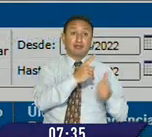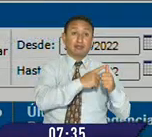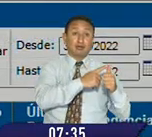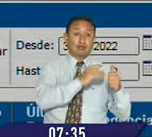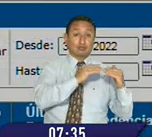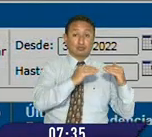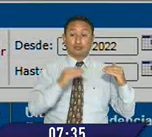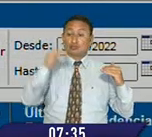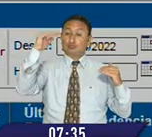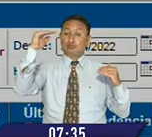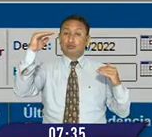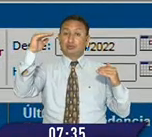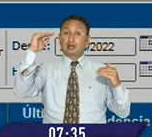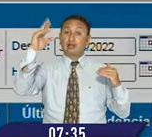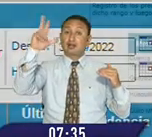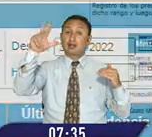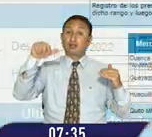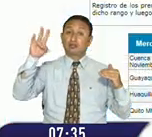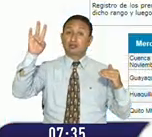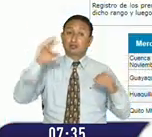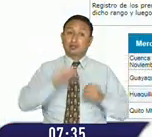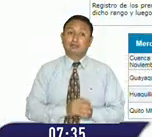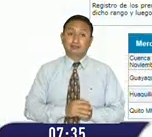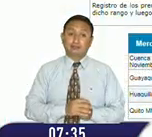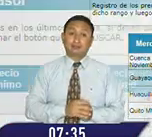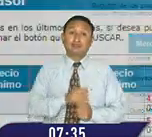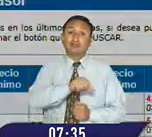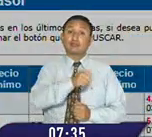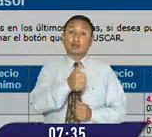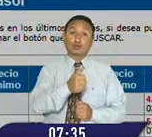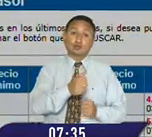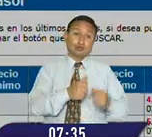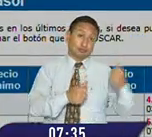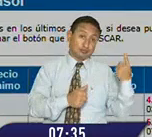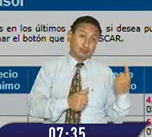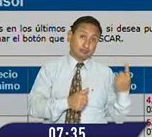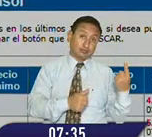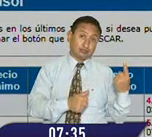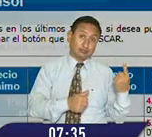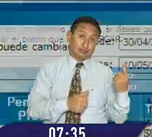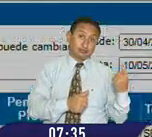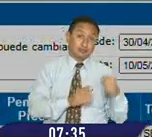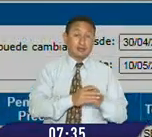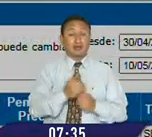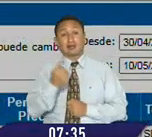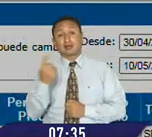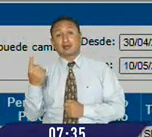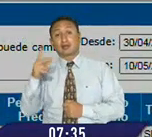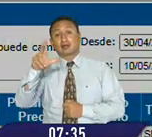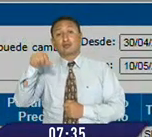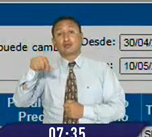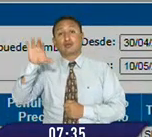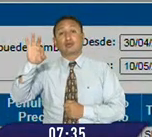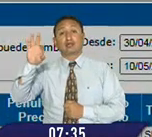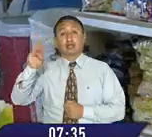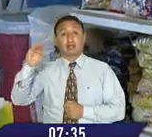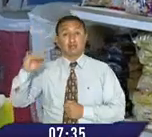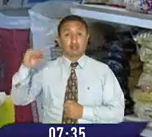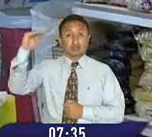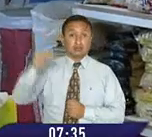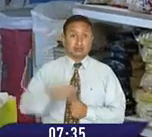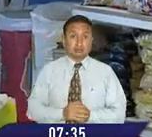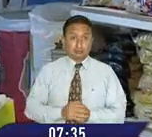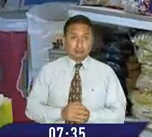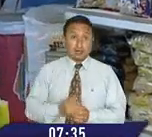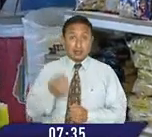a $3.07. Y el aceite girasol pasó de $3.72 a $3.96. Y es que no hay